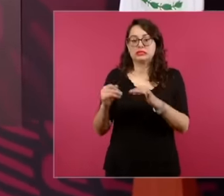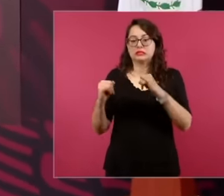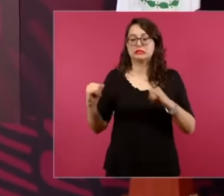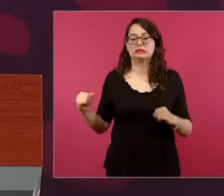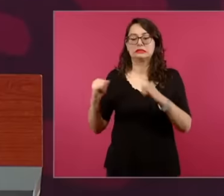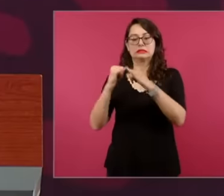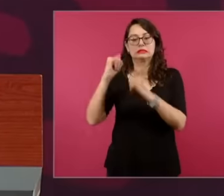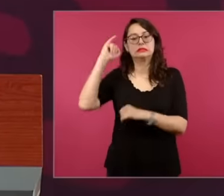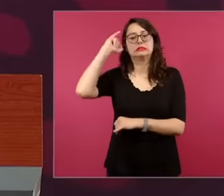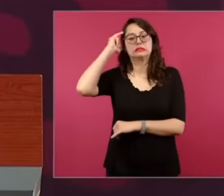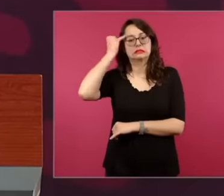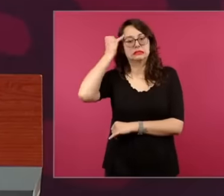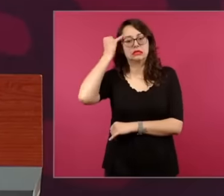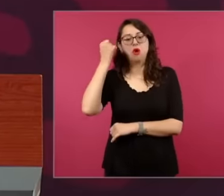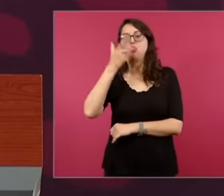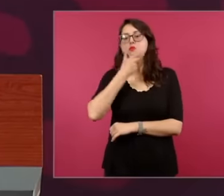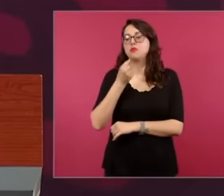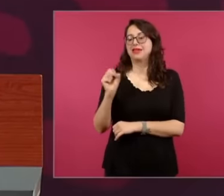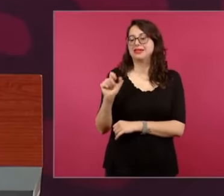Salomón Nagmat,